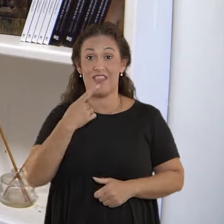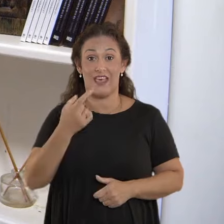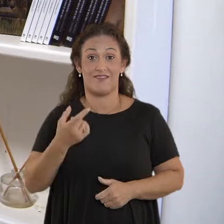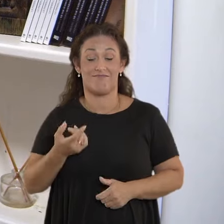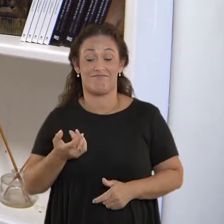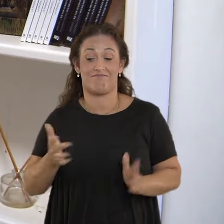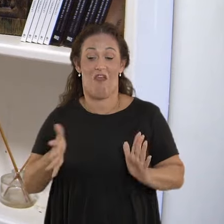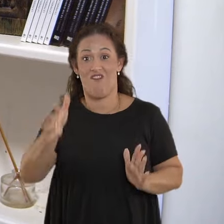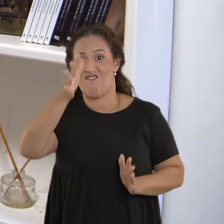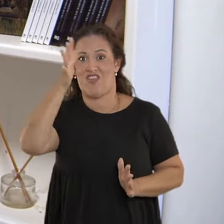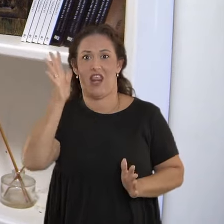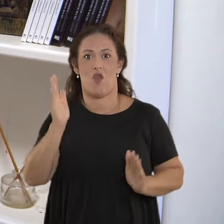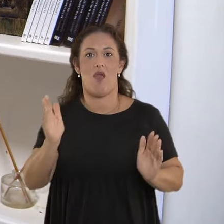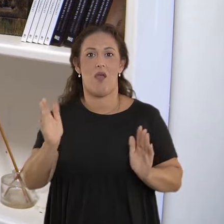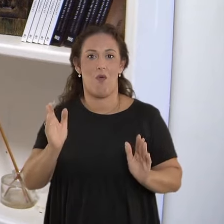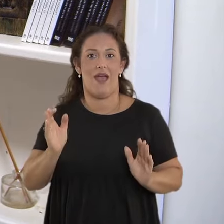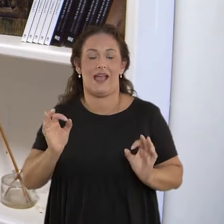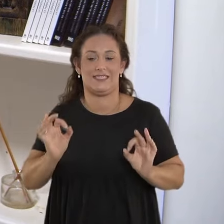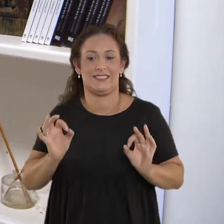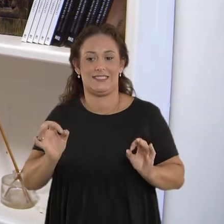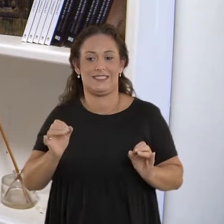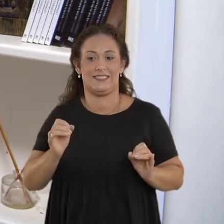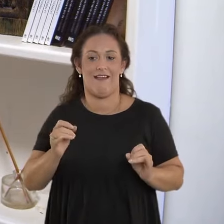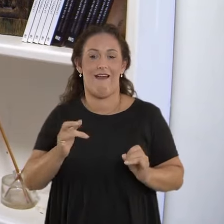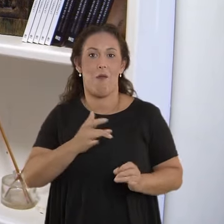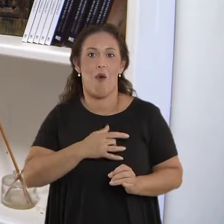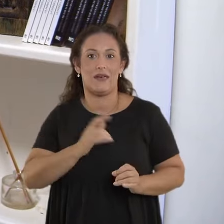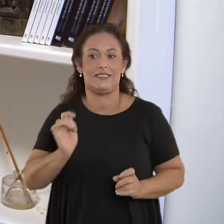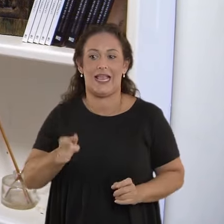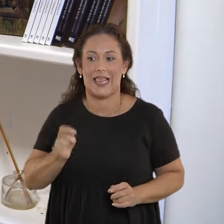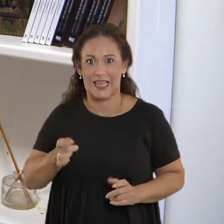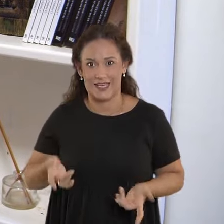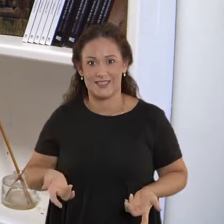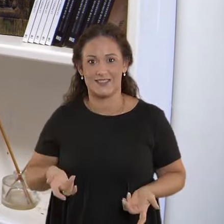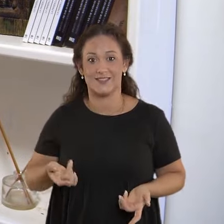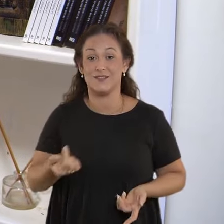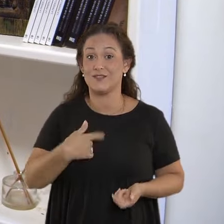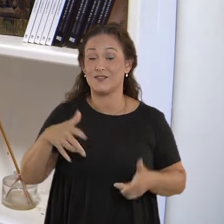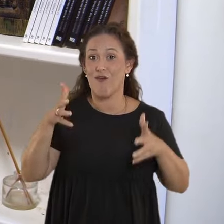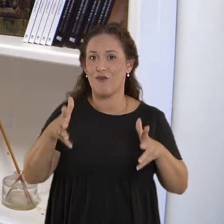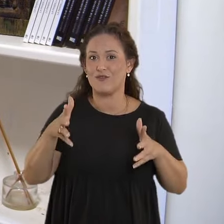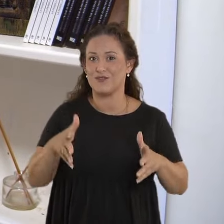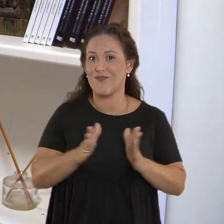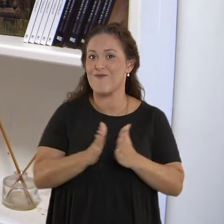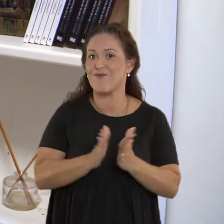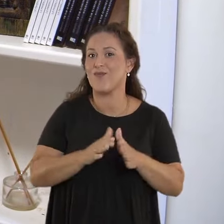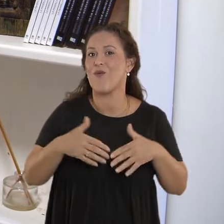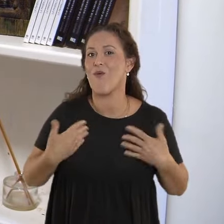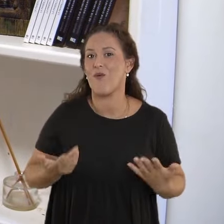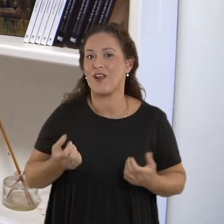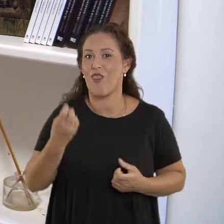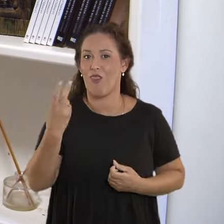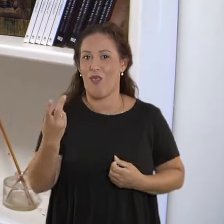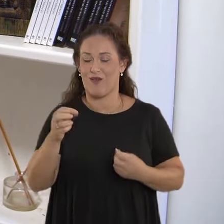Dicen que el verano es una época propicia para enamorarse, para el amor. En nuestras recomendaciones de hoy